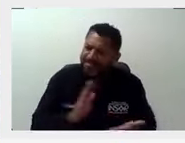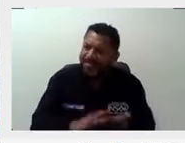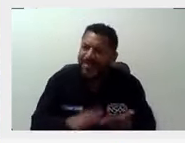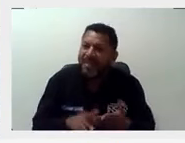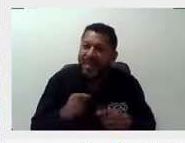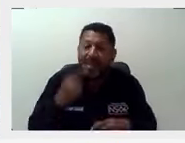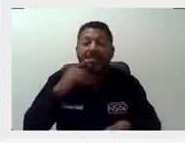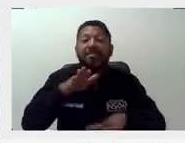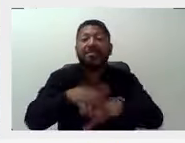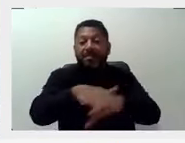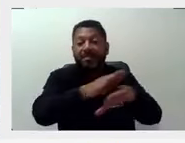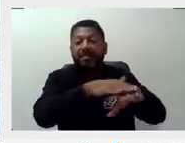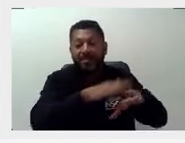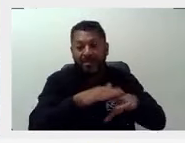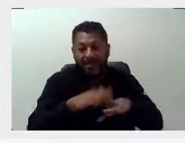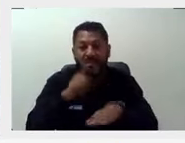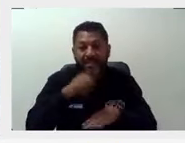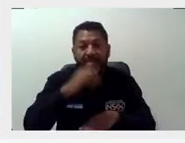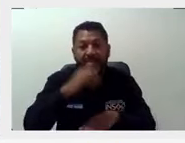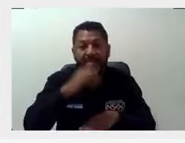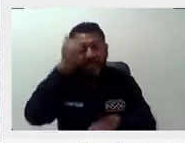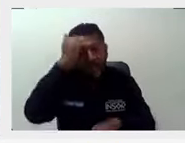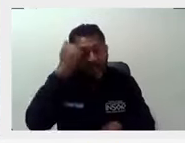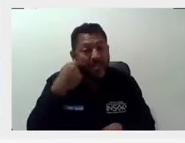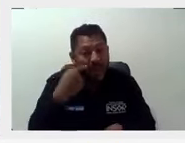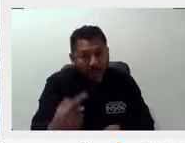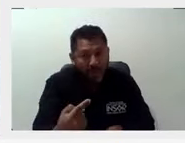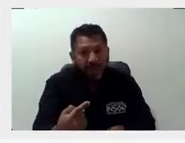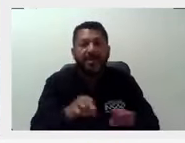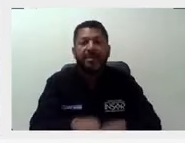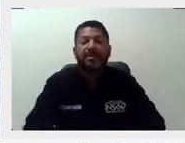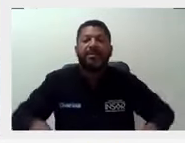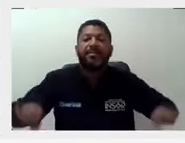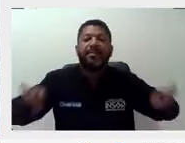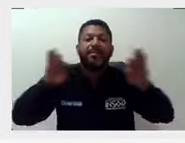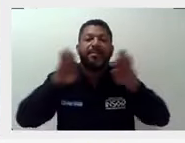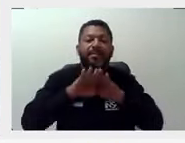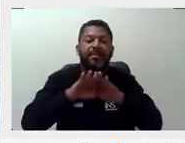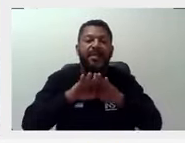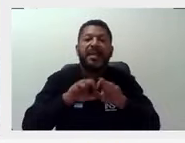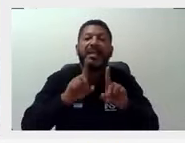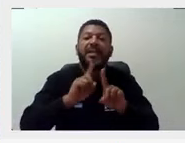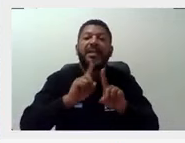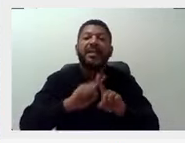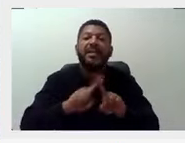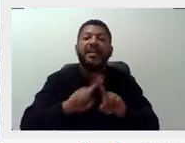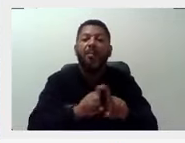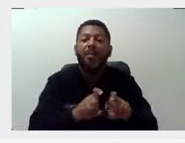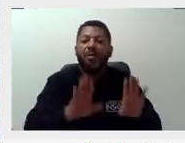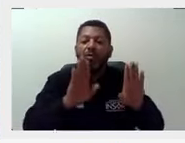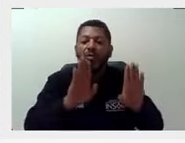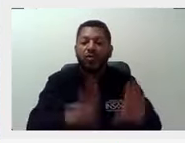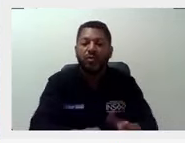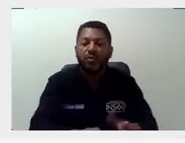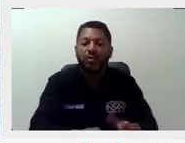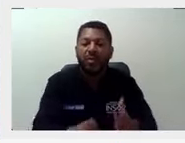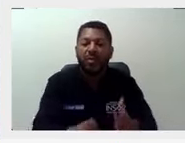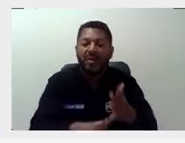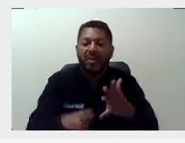llamado mucho a los educadores, a que necesitamos poder mirar diferentes niveles de complejidad en las